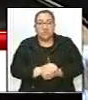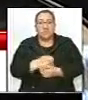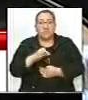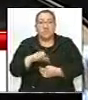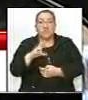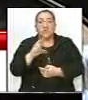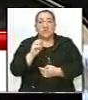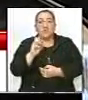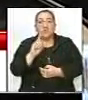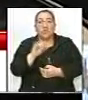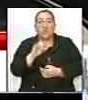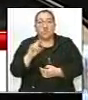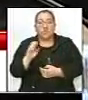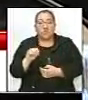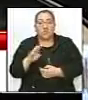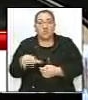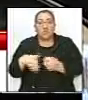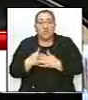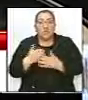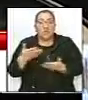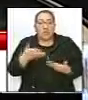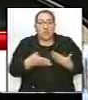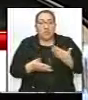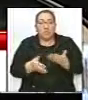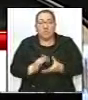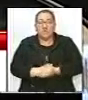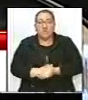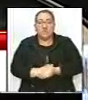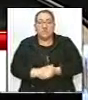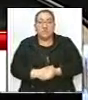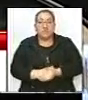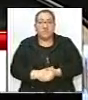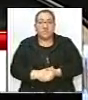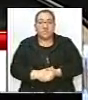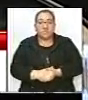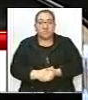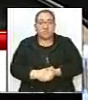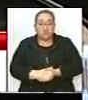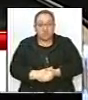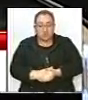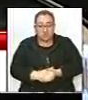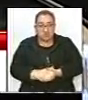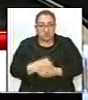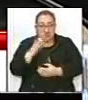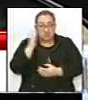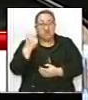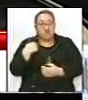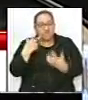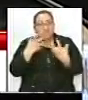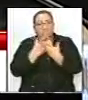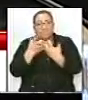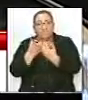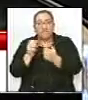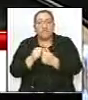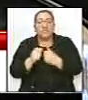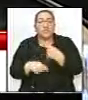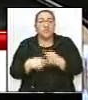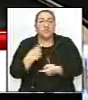producción y sus colaboradores. Creo que tenemos que más o menos coincidir en lo siguiente,